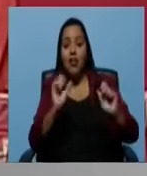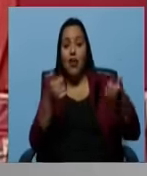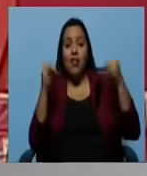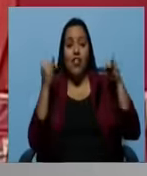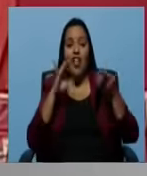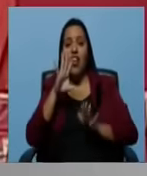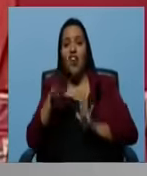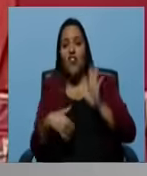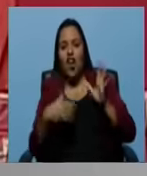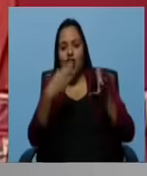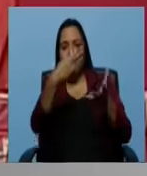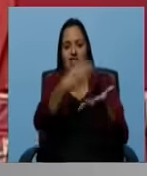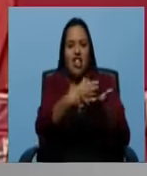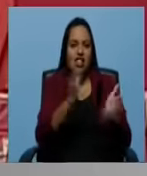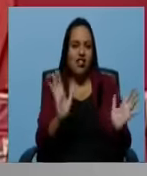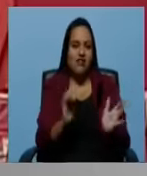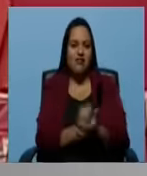fiesta.